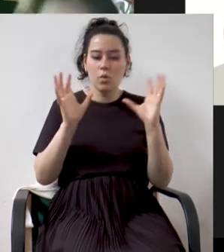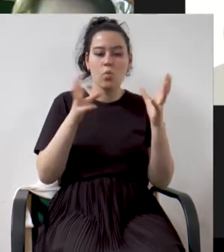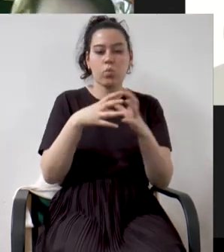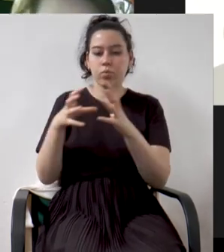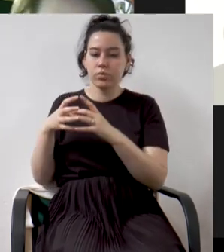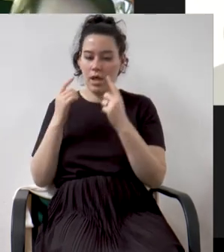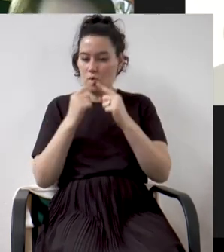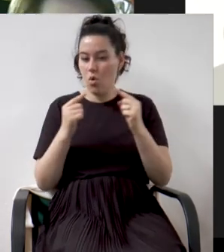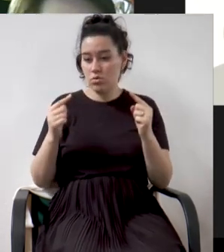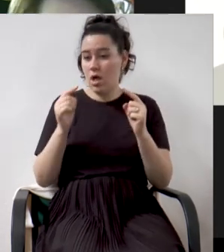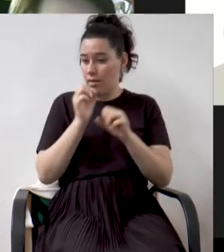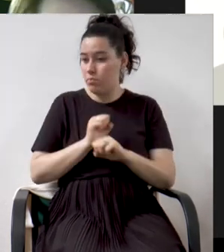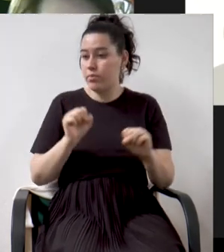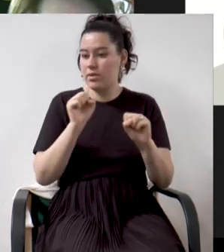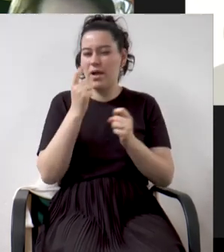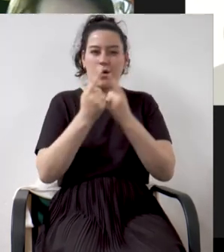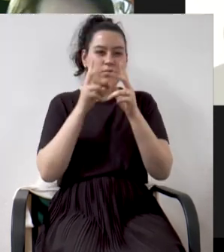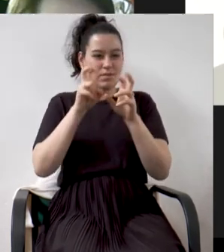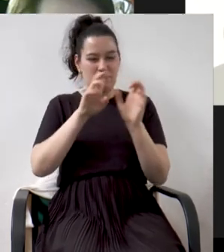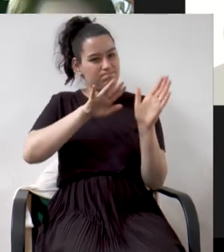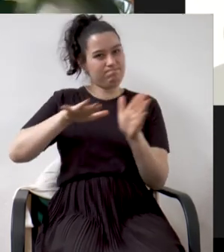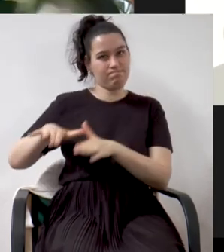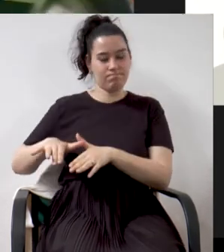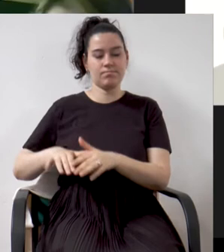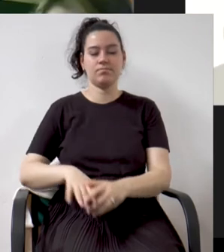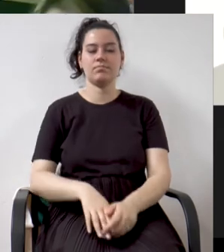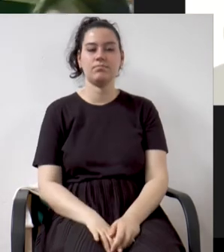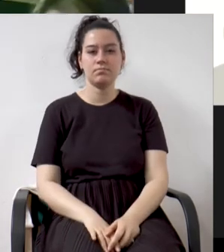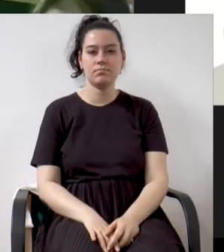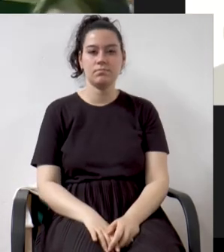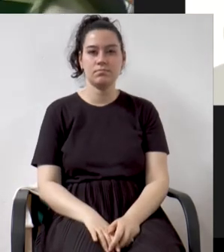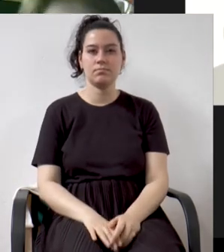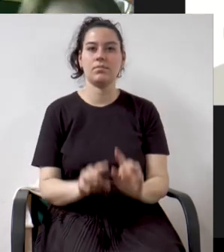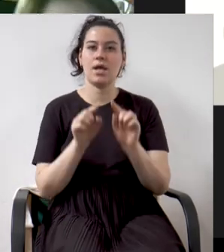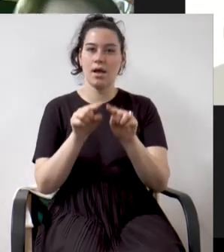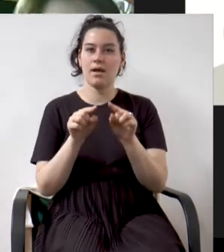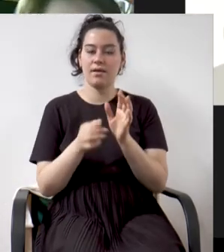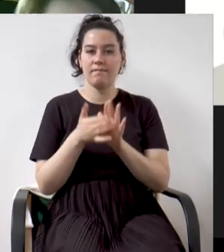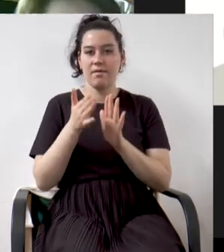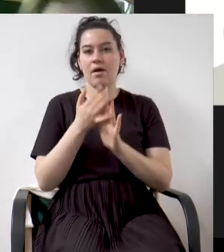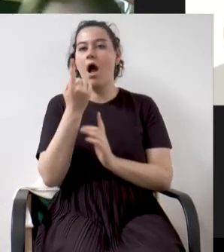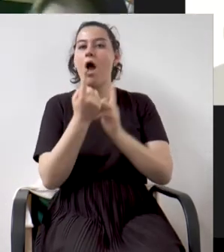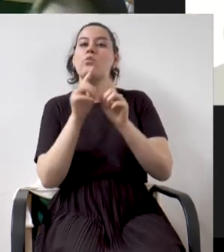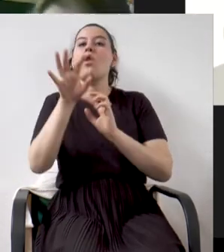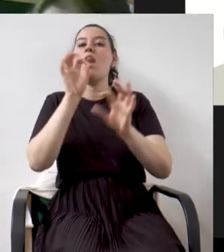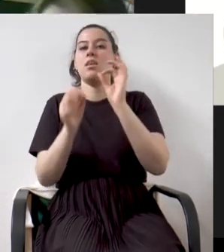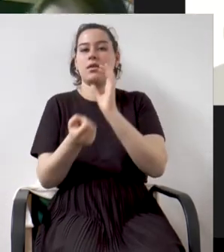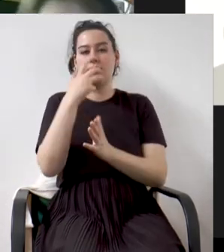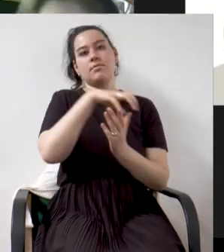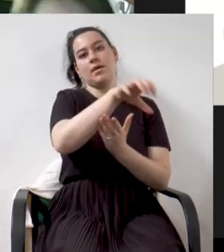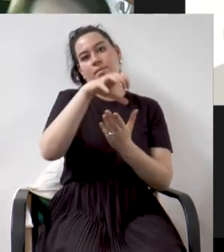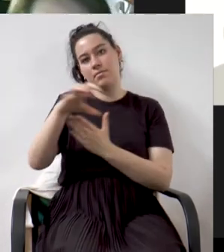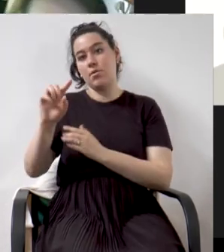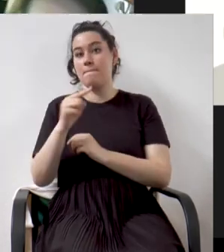que es juntable y dejar separado aquello que es separable. Y de ahí van a emerger algunos de los departamentos. La